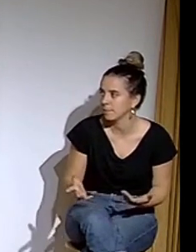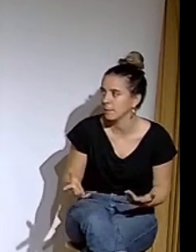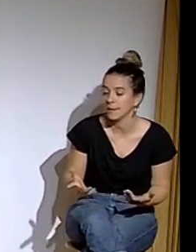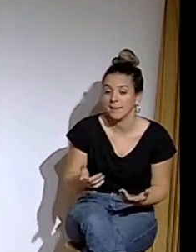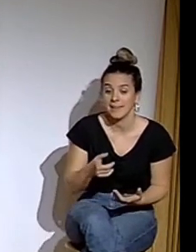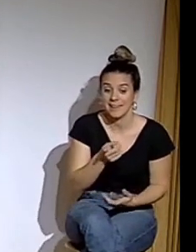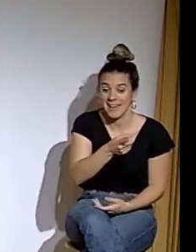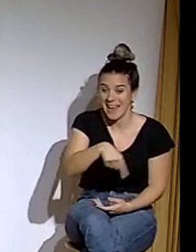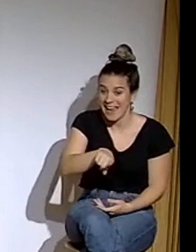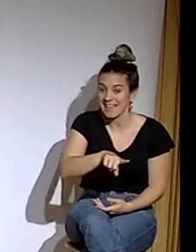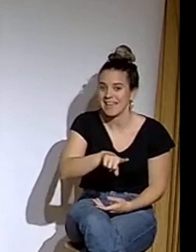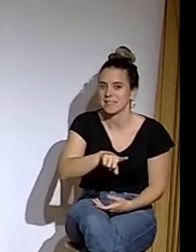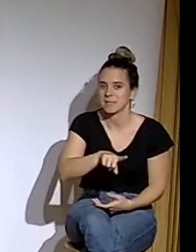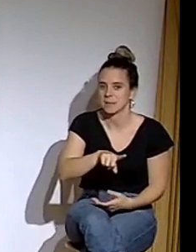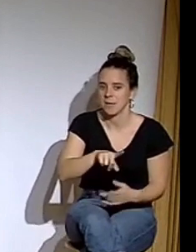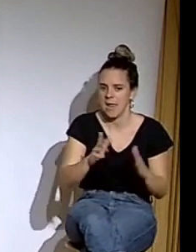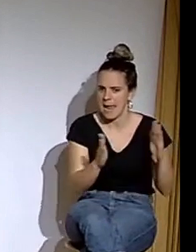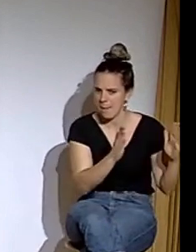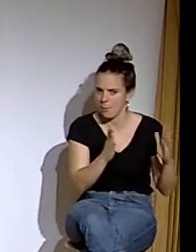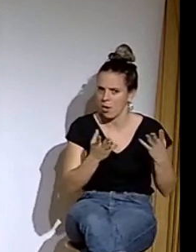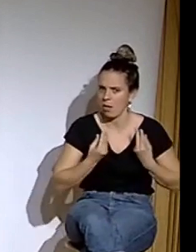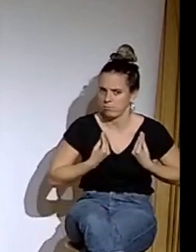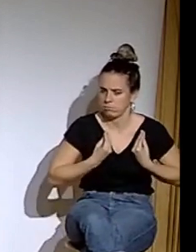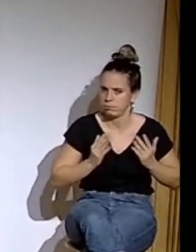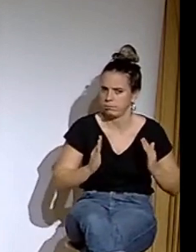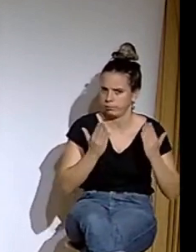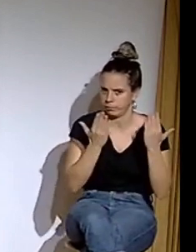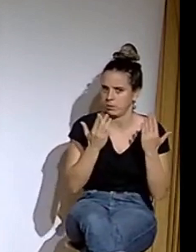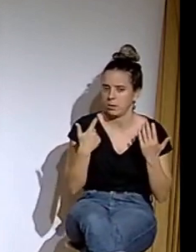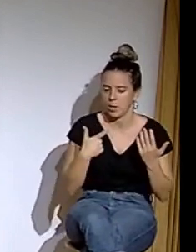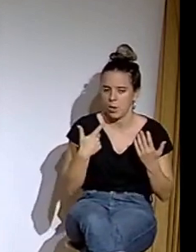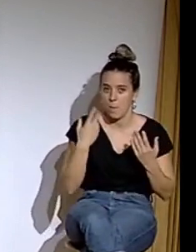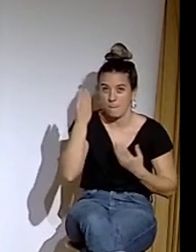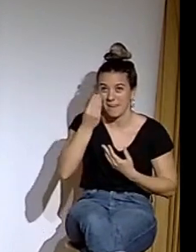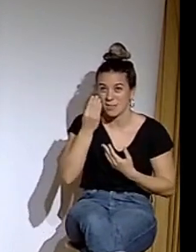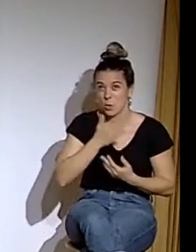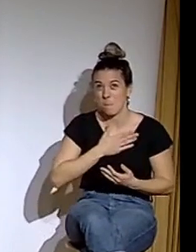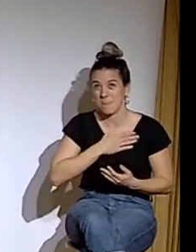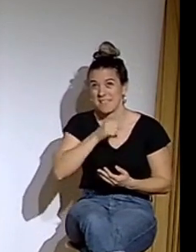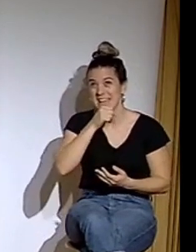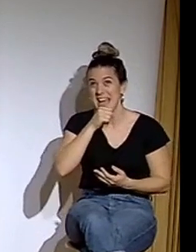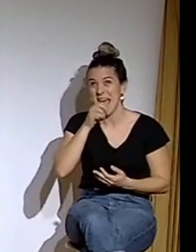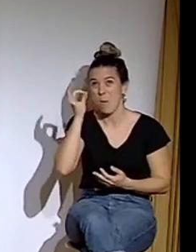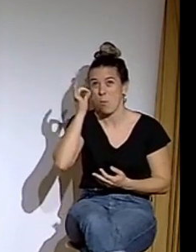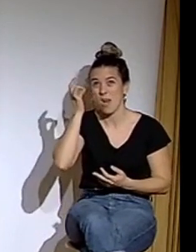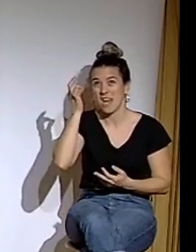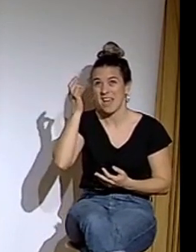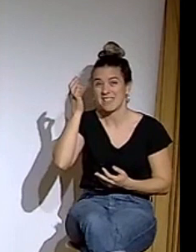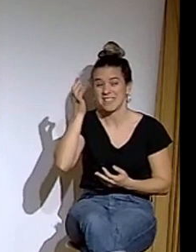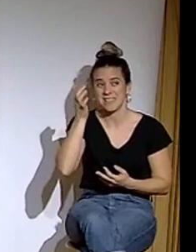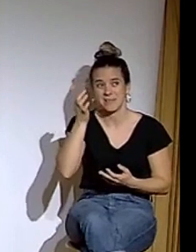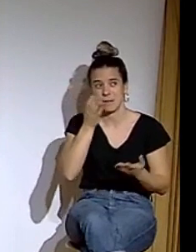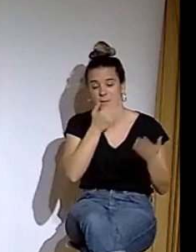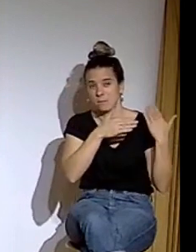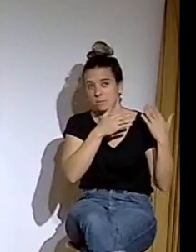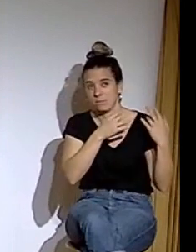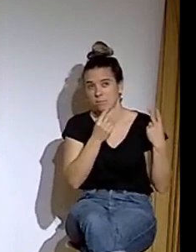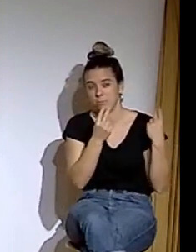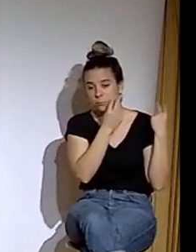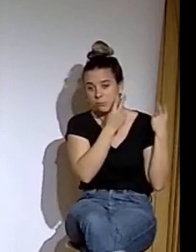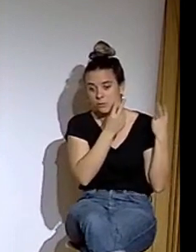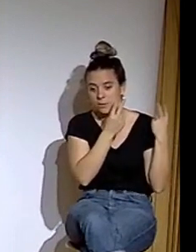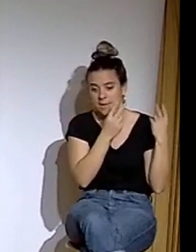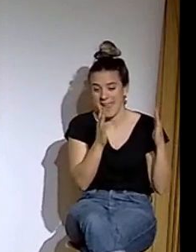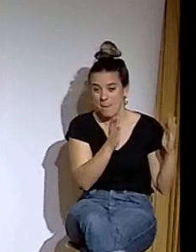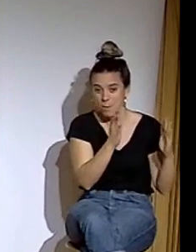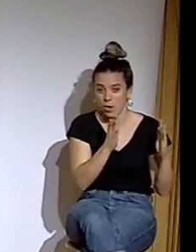y sobrevivieron una época yo pienso ahora en mis abuelas y pienso es que sobrevivieron a una época donde en la